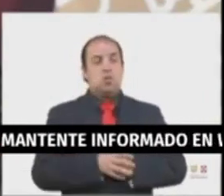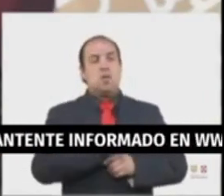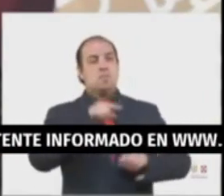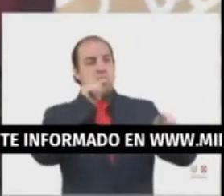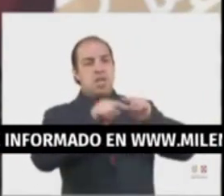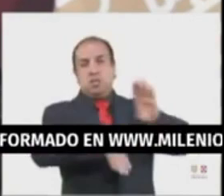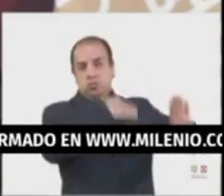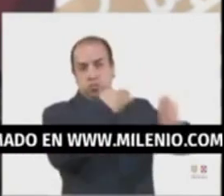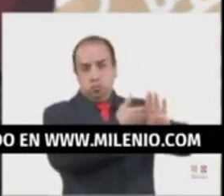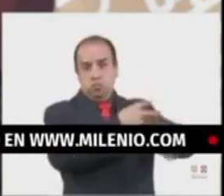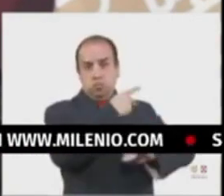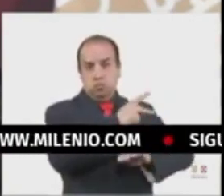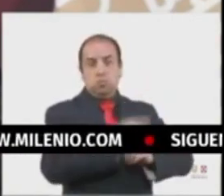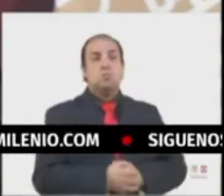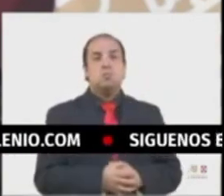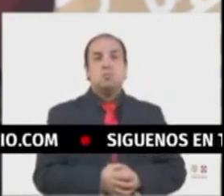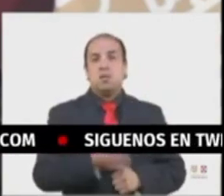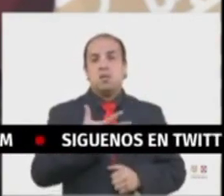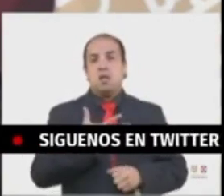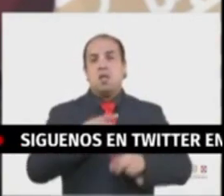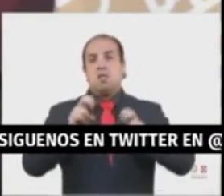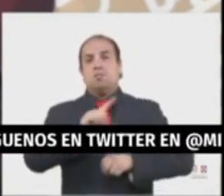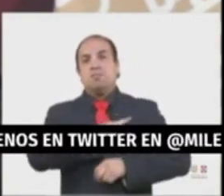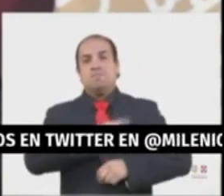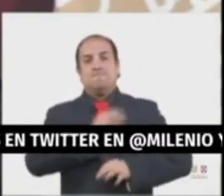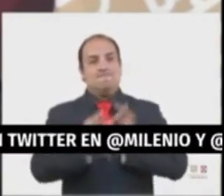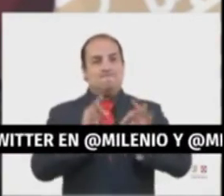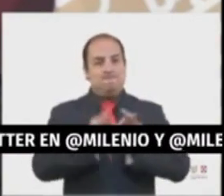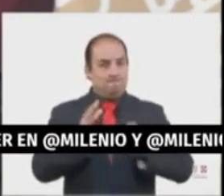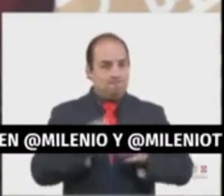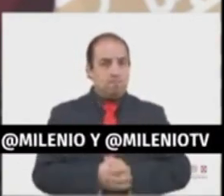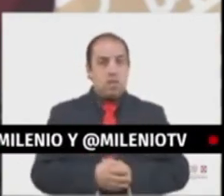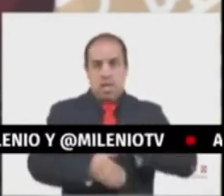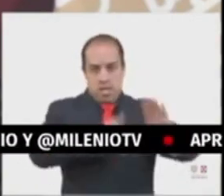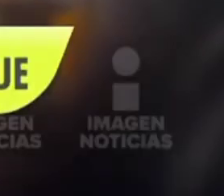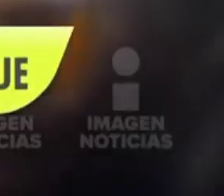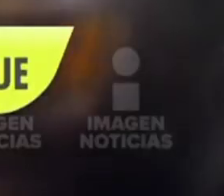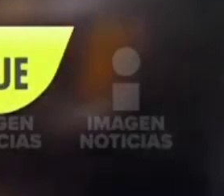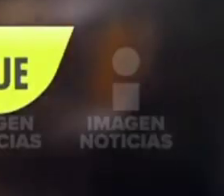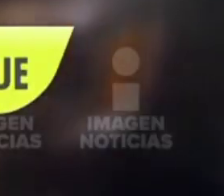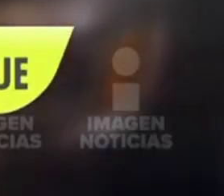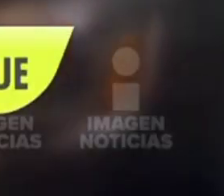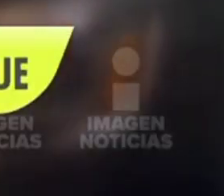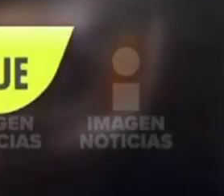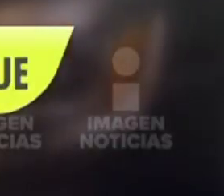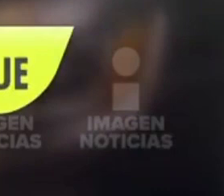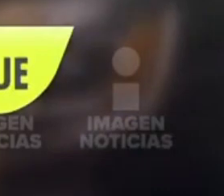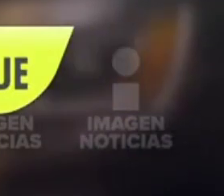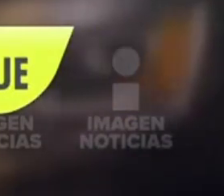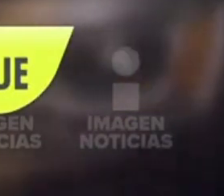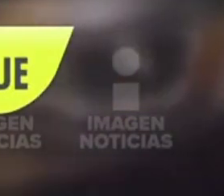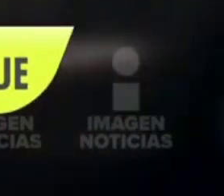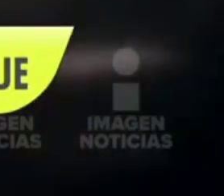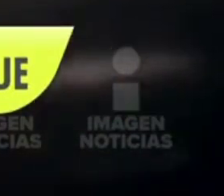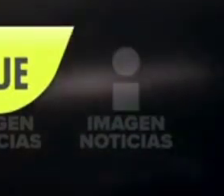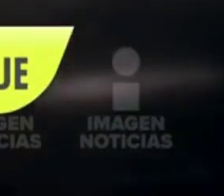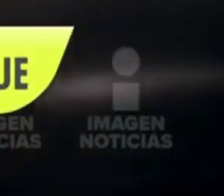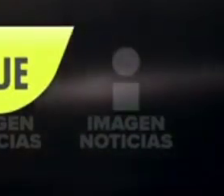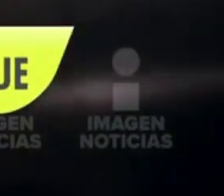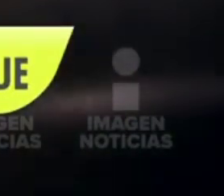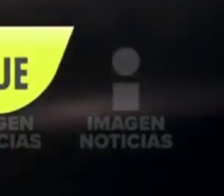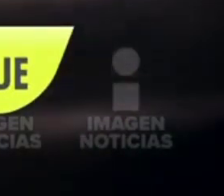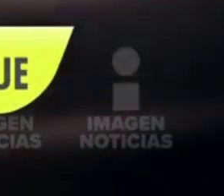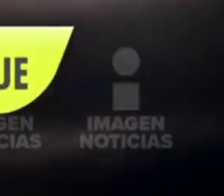contra. Entonces, más que hablar de un hecho aislado, hablamos de un hecho específico y concreto en contra de él. Ahí podemos ver los impactos de bala, principalmente en